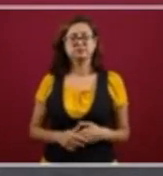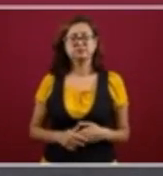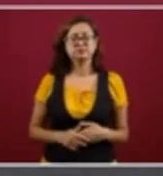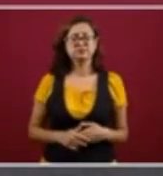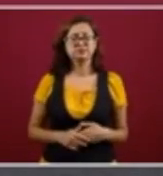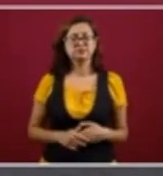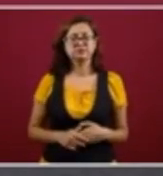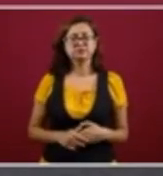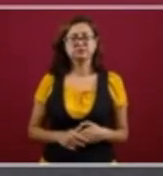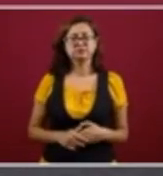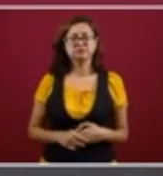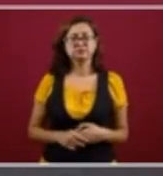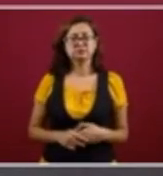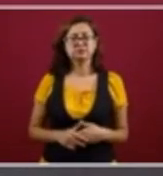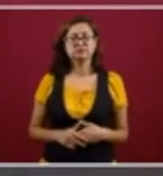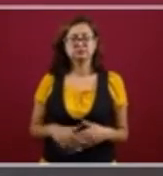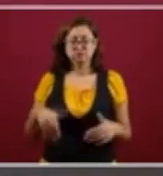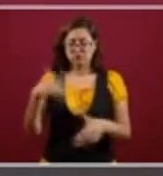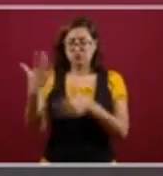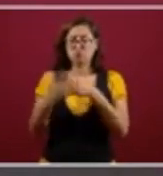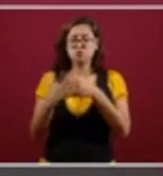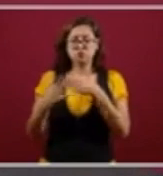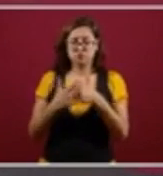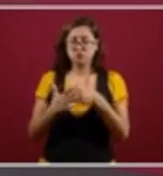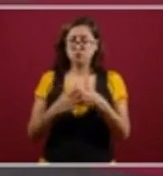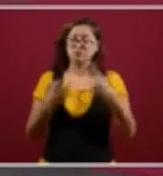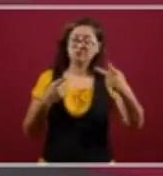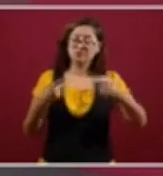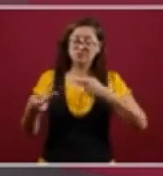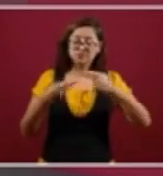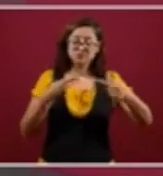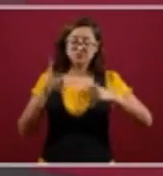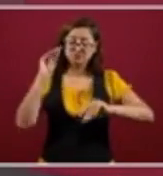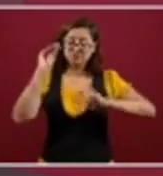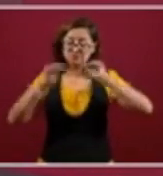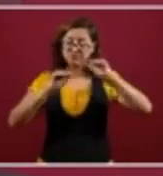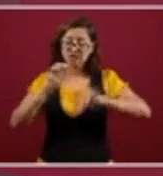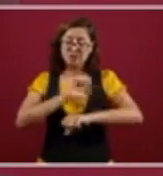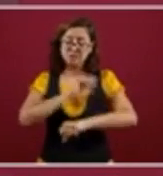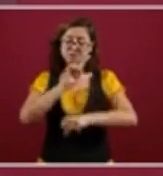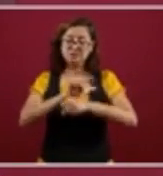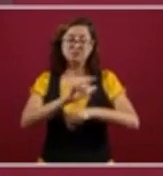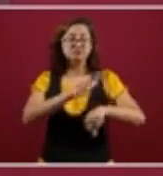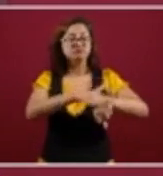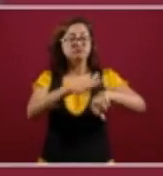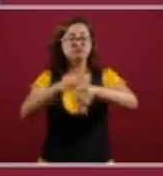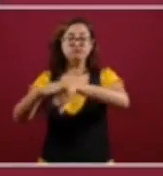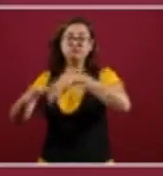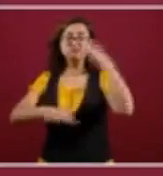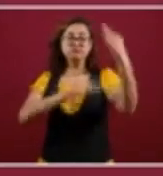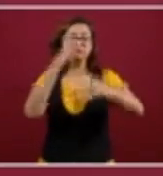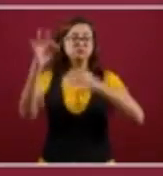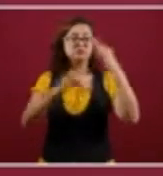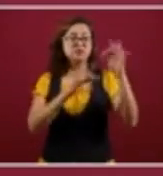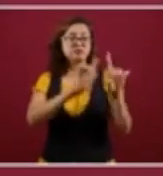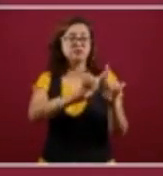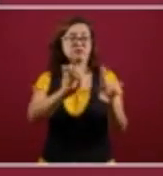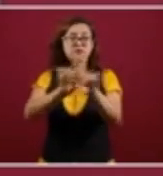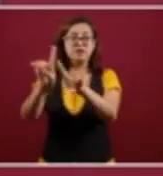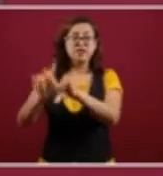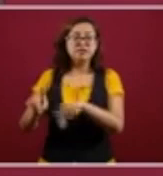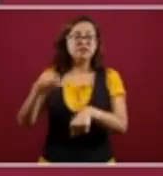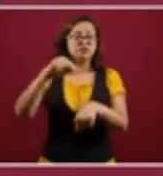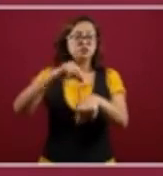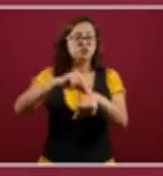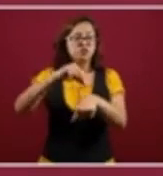Vamos a llevar a cabo un plan especial, una convocatoria a médicos,